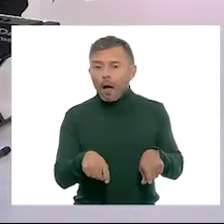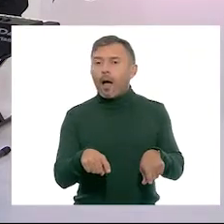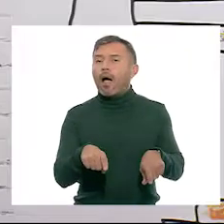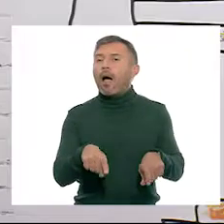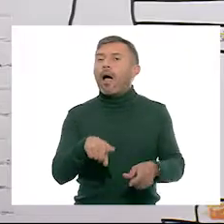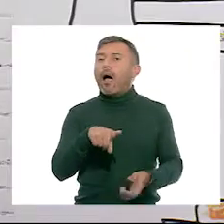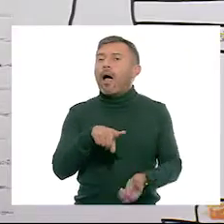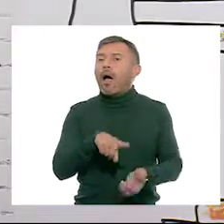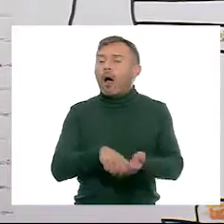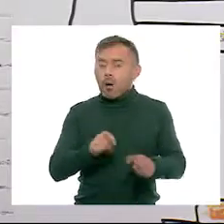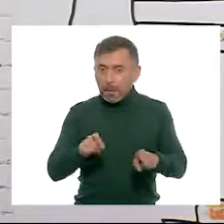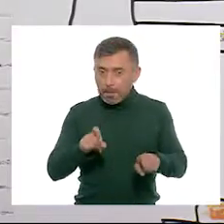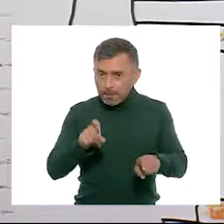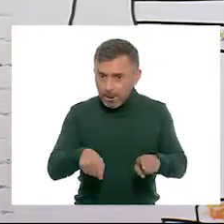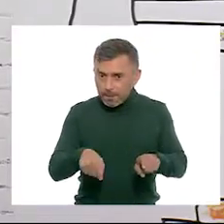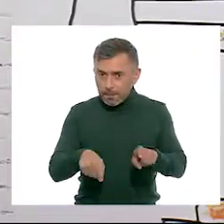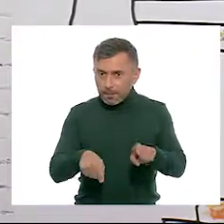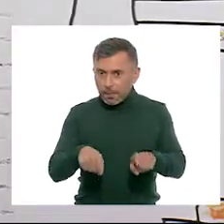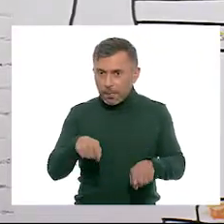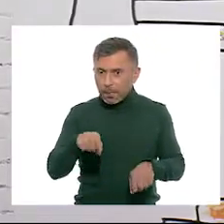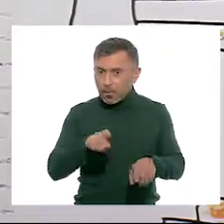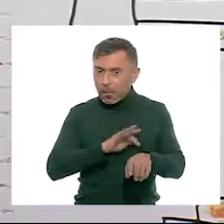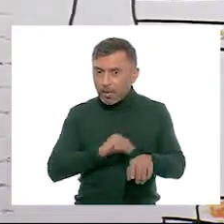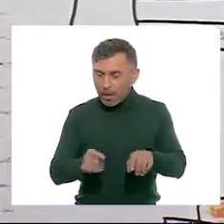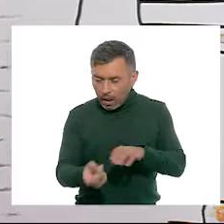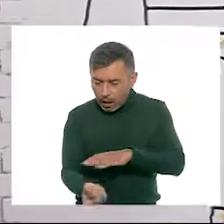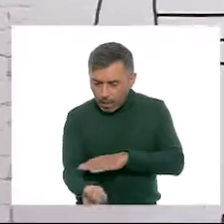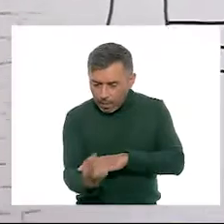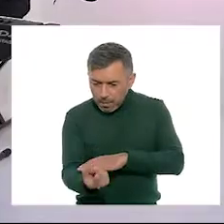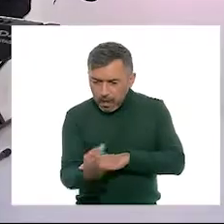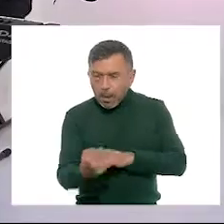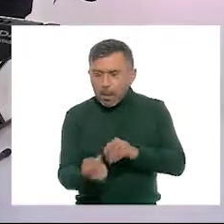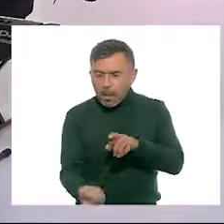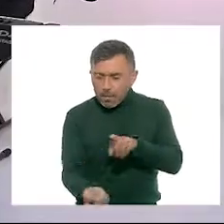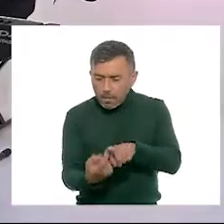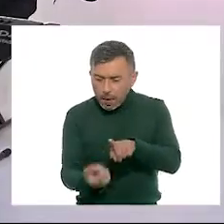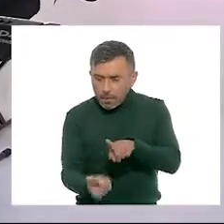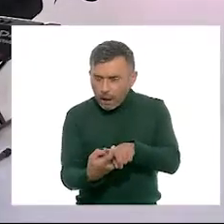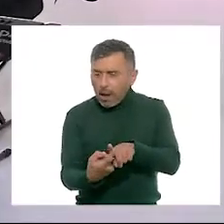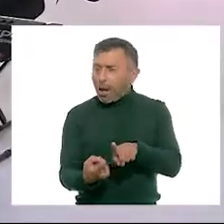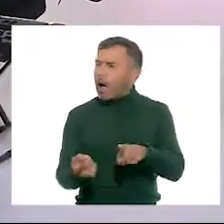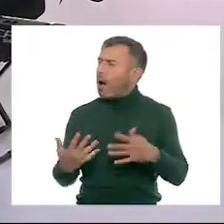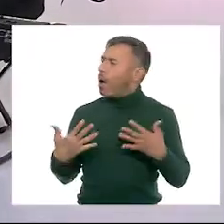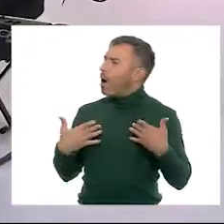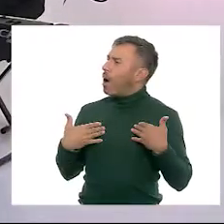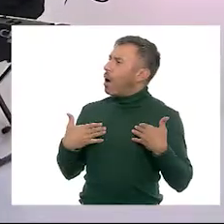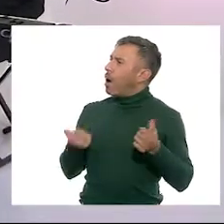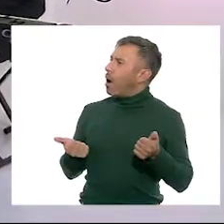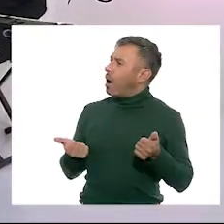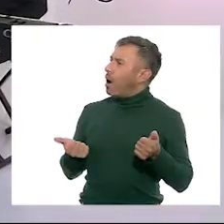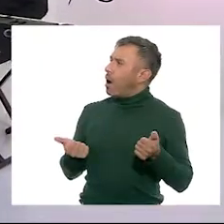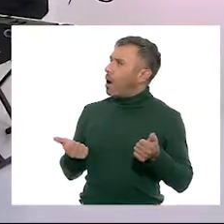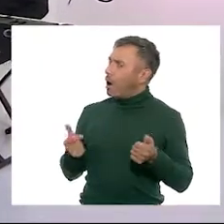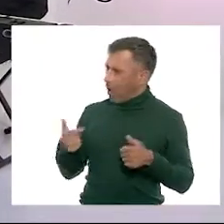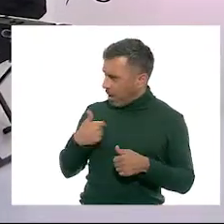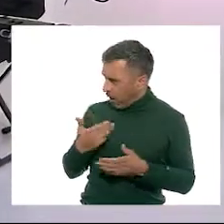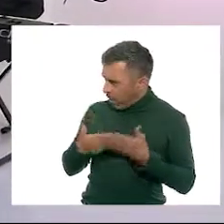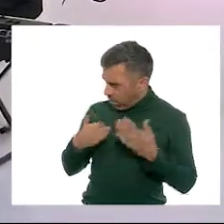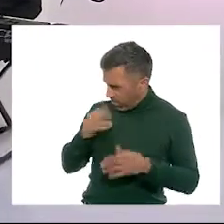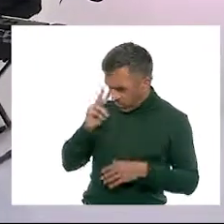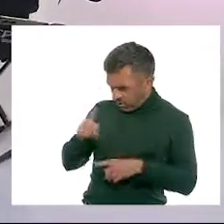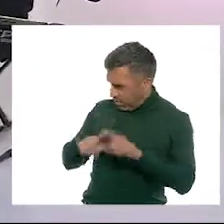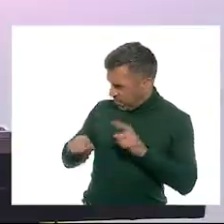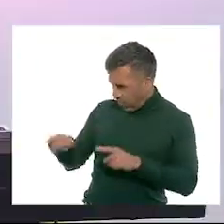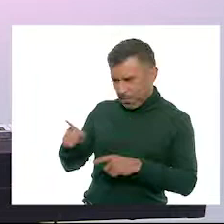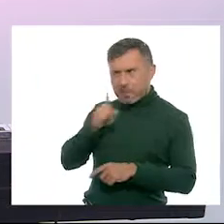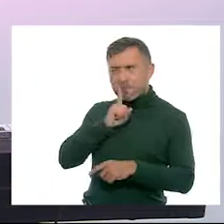toco con mi tecla, el martillo hace pan, pan. ¡Ah! Pero este sí es distinto, nos estás engañando, porque esto yo he visto que nada más lo